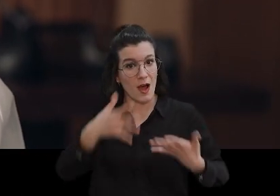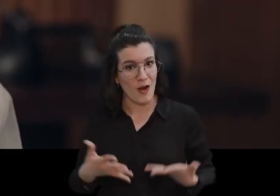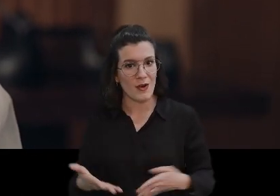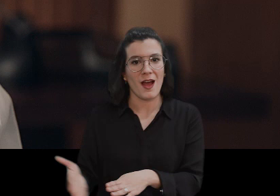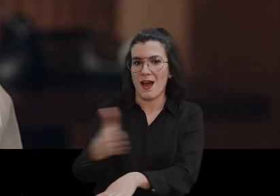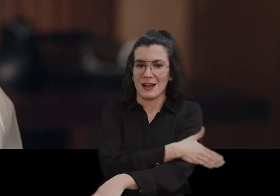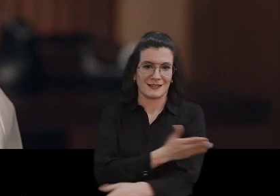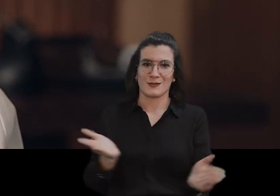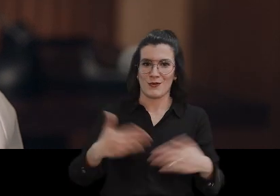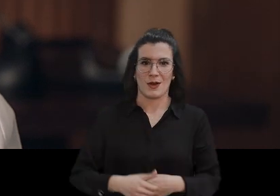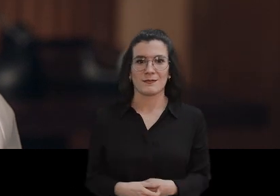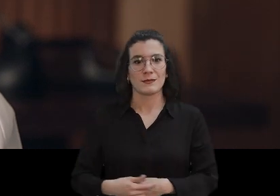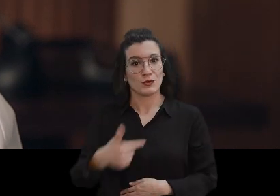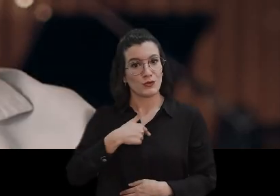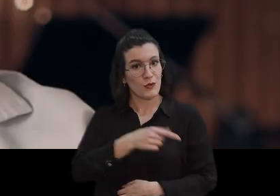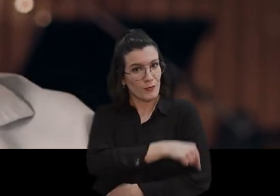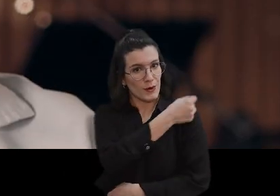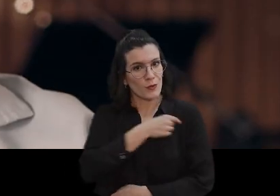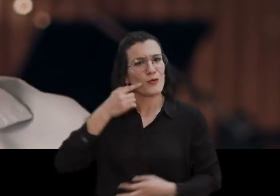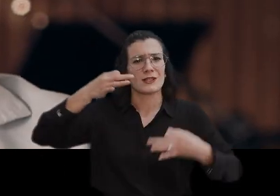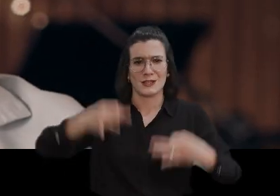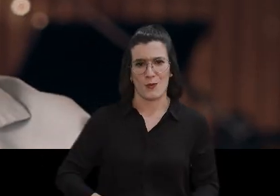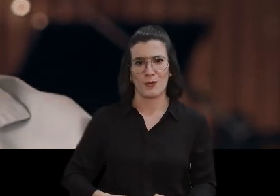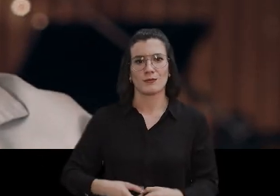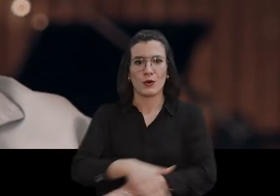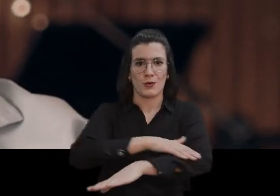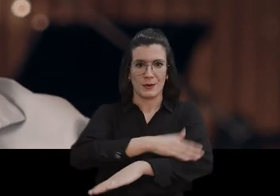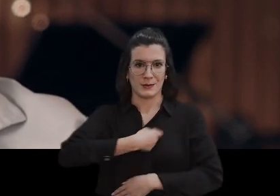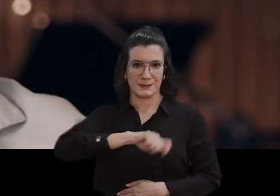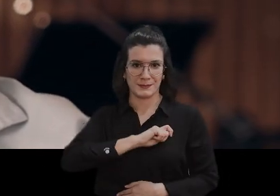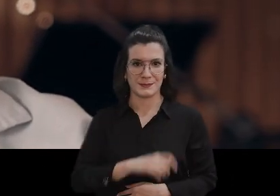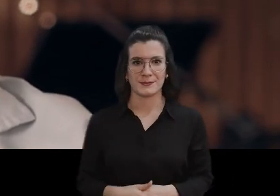tenemos ahora no lo teníamos antes. Yo me vacuno seguro. Gobierno de España.